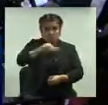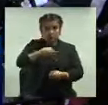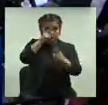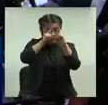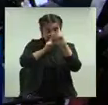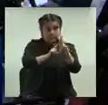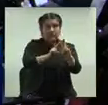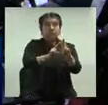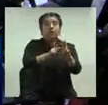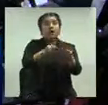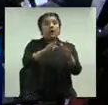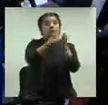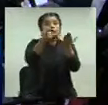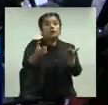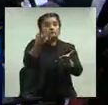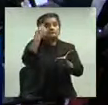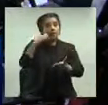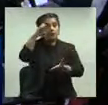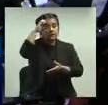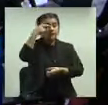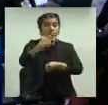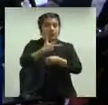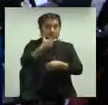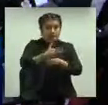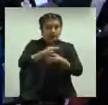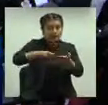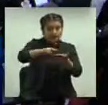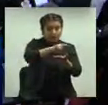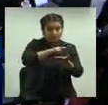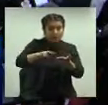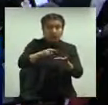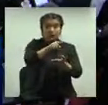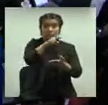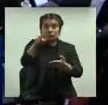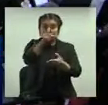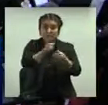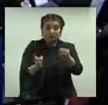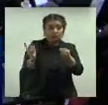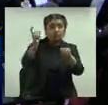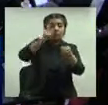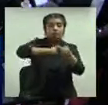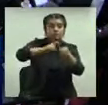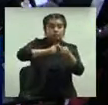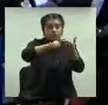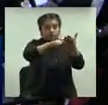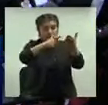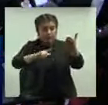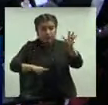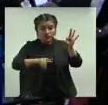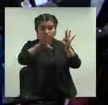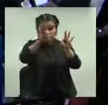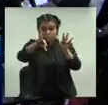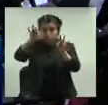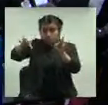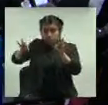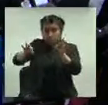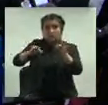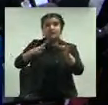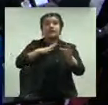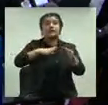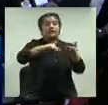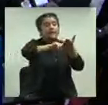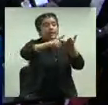Constitución Política de la República, previo a integrar la comisión de postulación que conformará la nómina